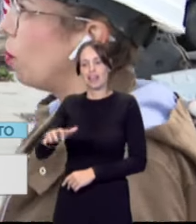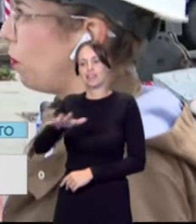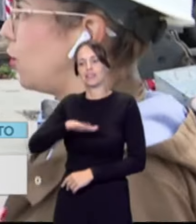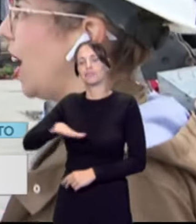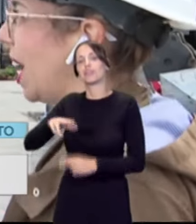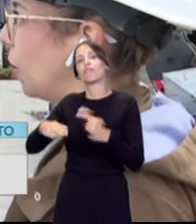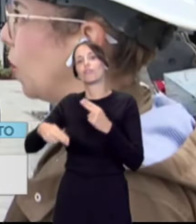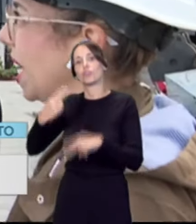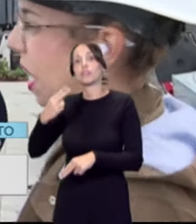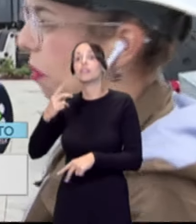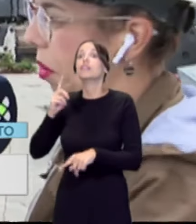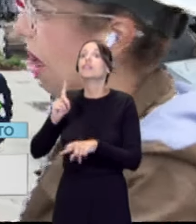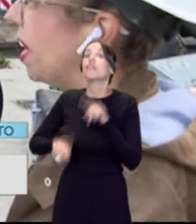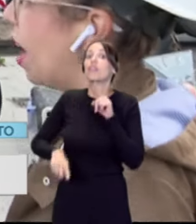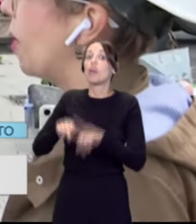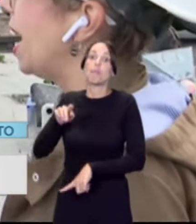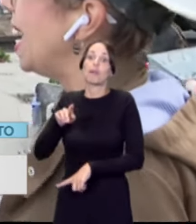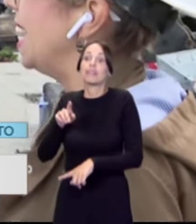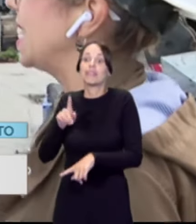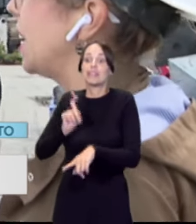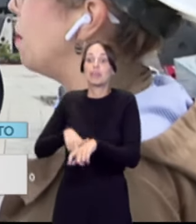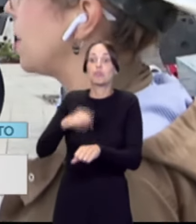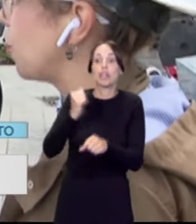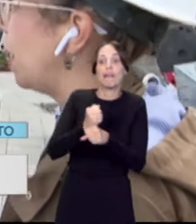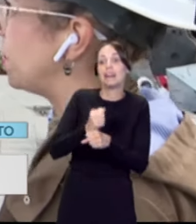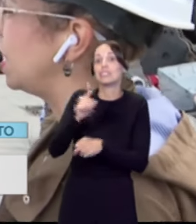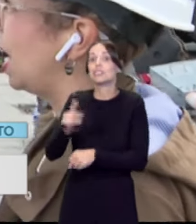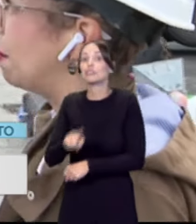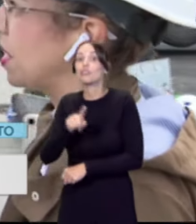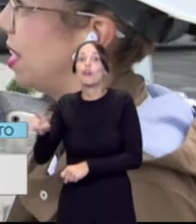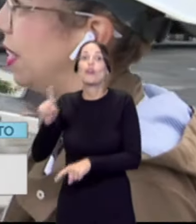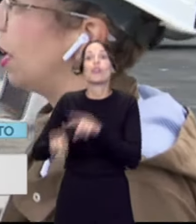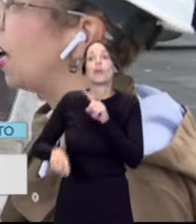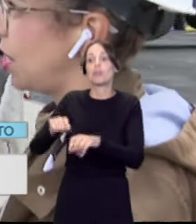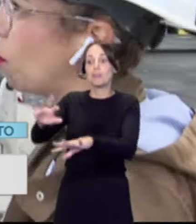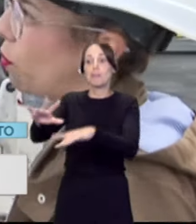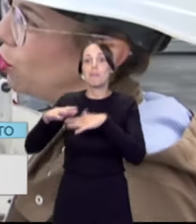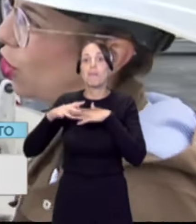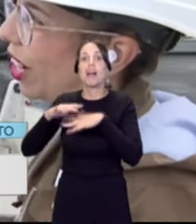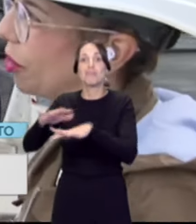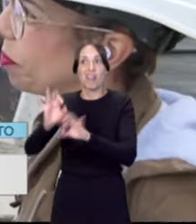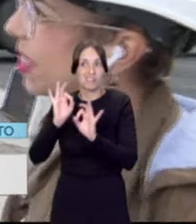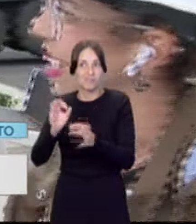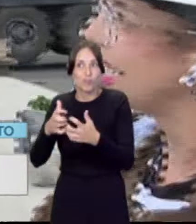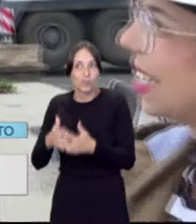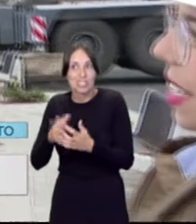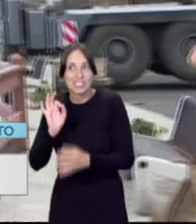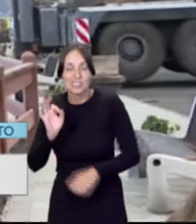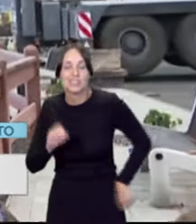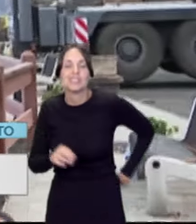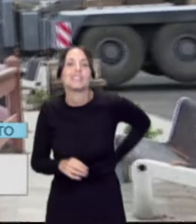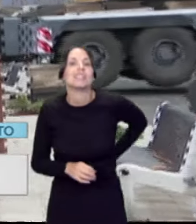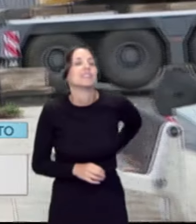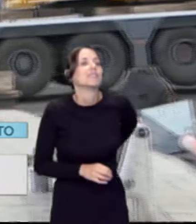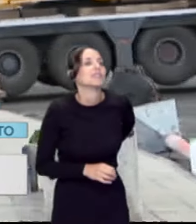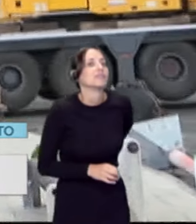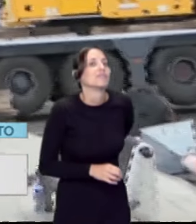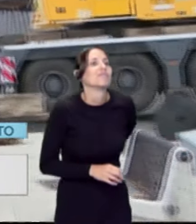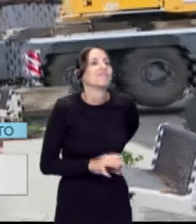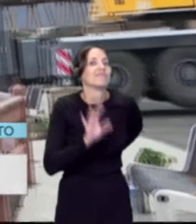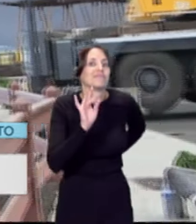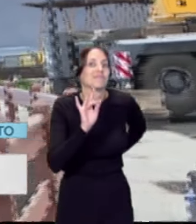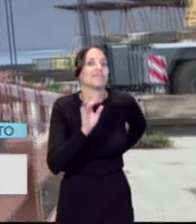en cómo funciona la naturaleza, lo vamos a ver ahora en ese vaso de la piscina de La Maceta. Así es como funciona, ¿no? Sí, así es. Buenos días.